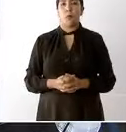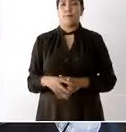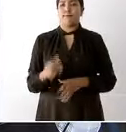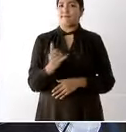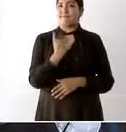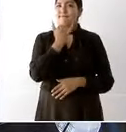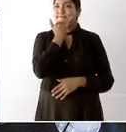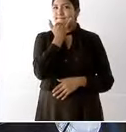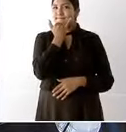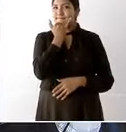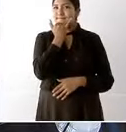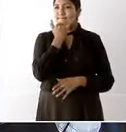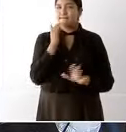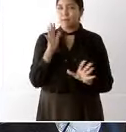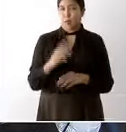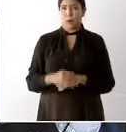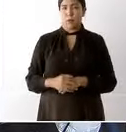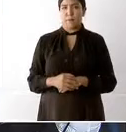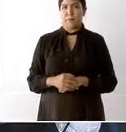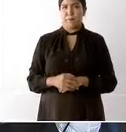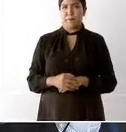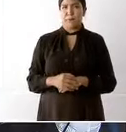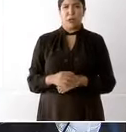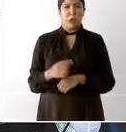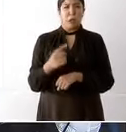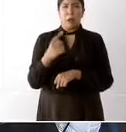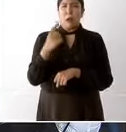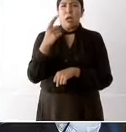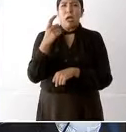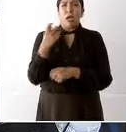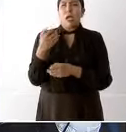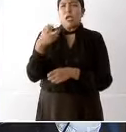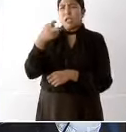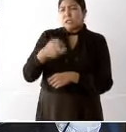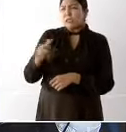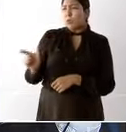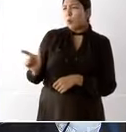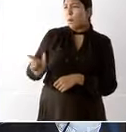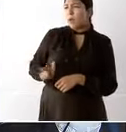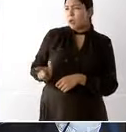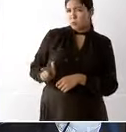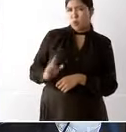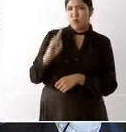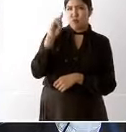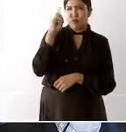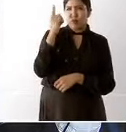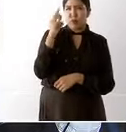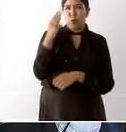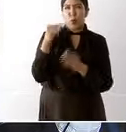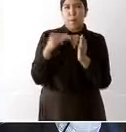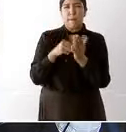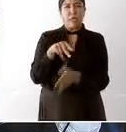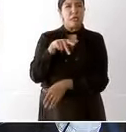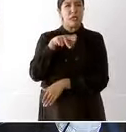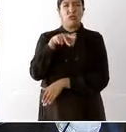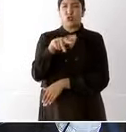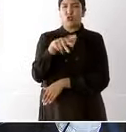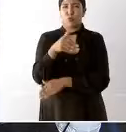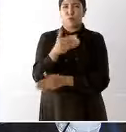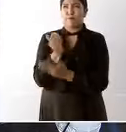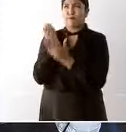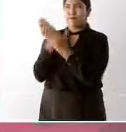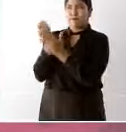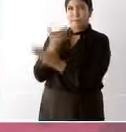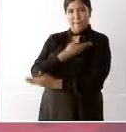Perdón. Como uno de los primeros actos oficiales de este gobierno, en diciembre de 2018, el presidente Andrés